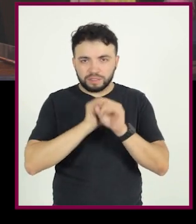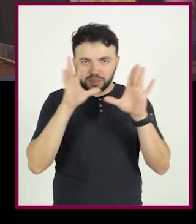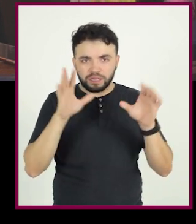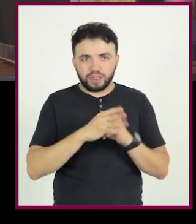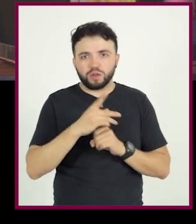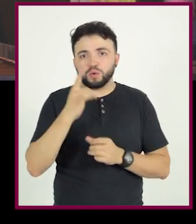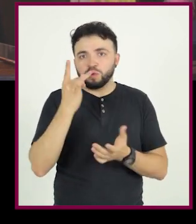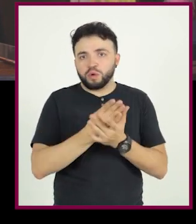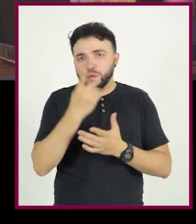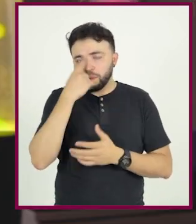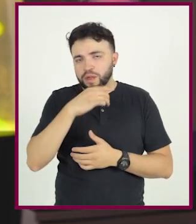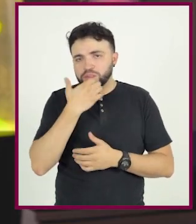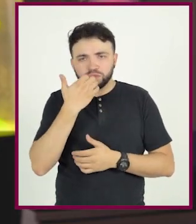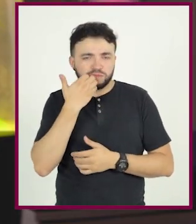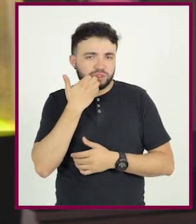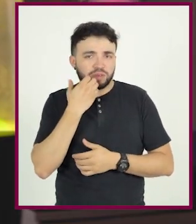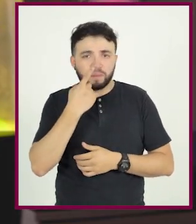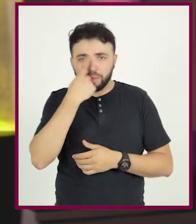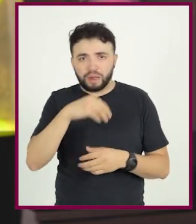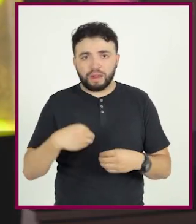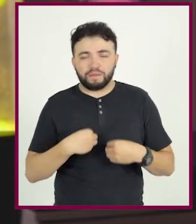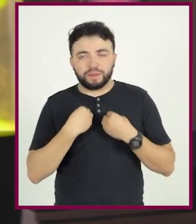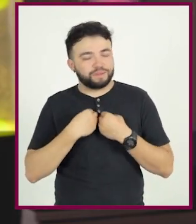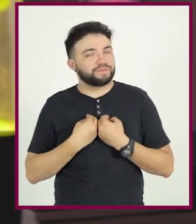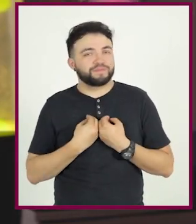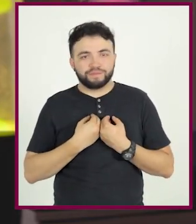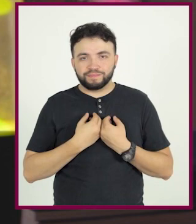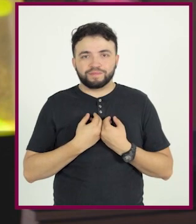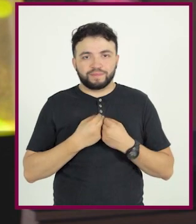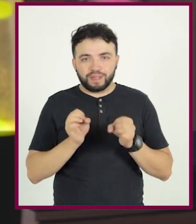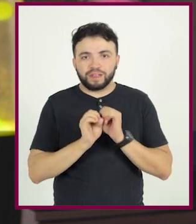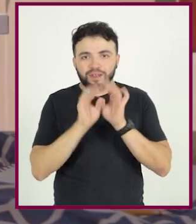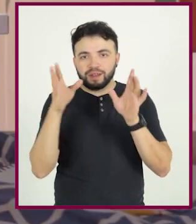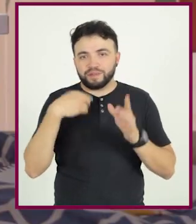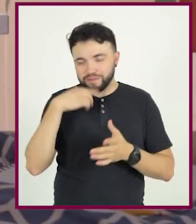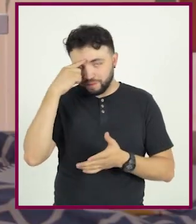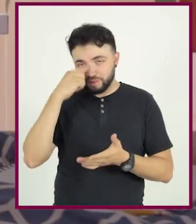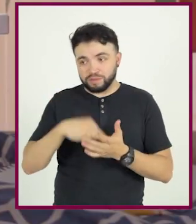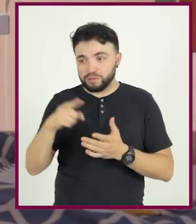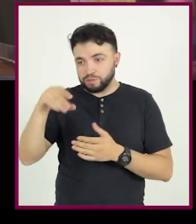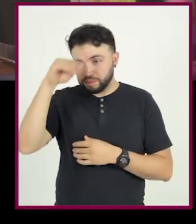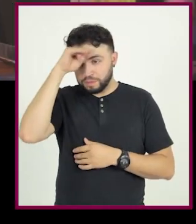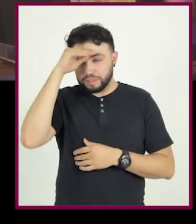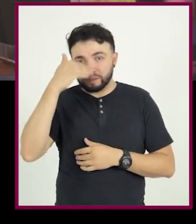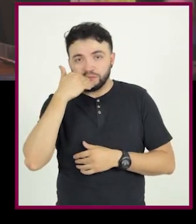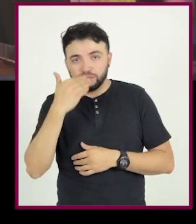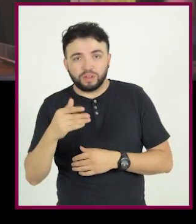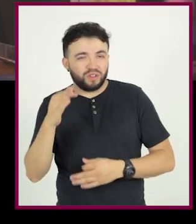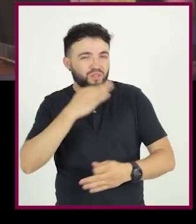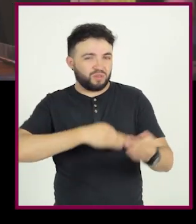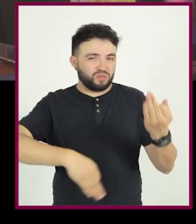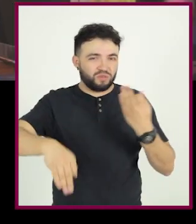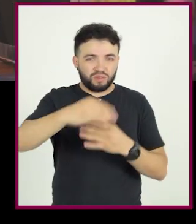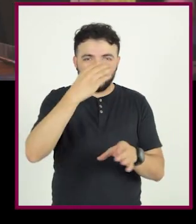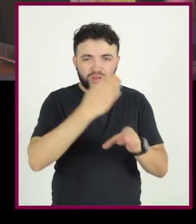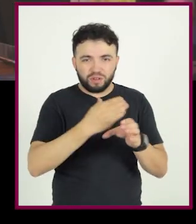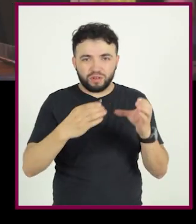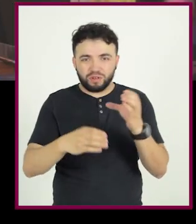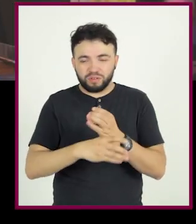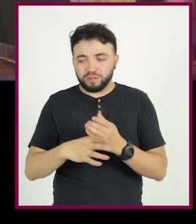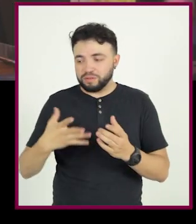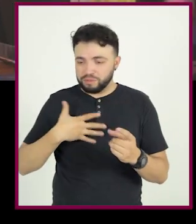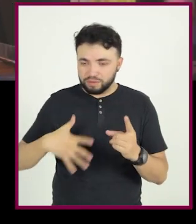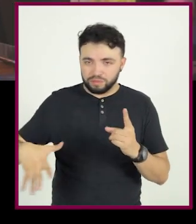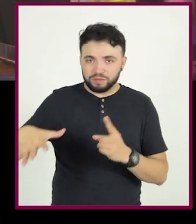qué sirve estudiar historia, no solo para la escuela, sino para la vida. Así es, Itla. Me parece que si lo piensas